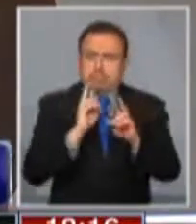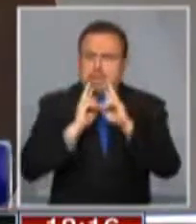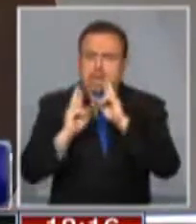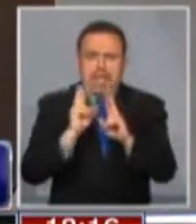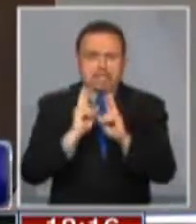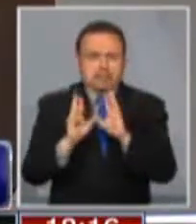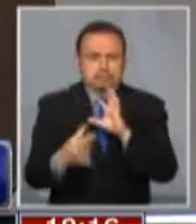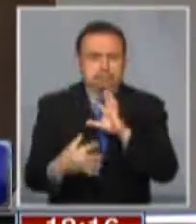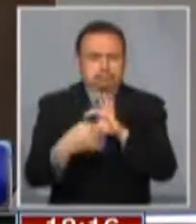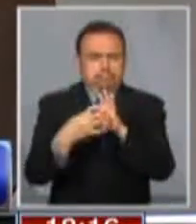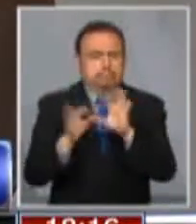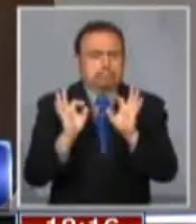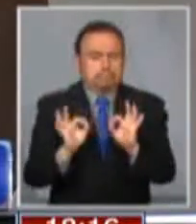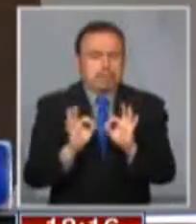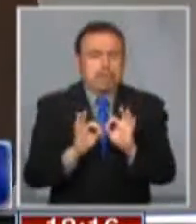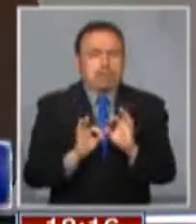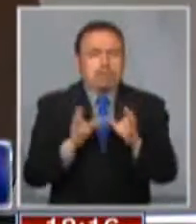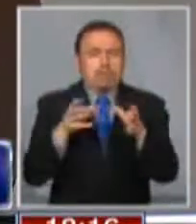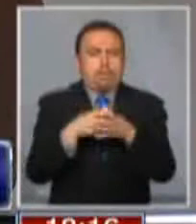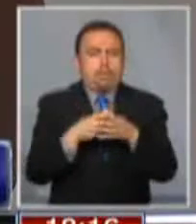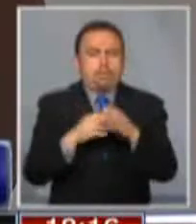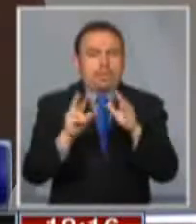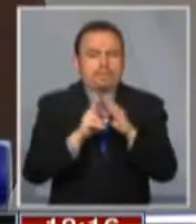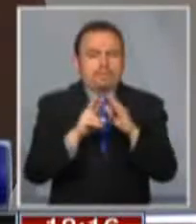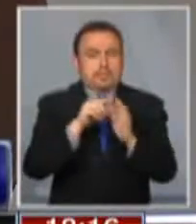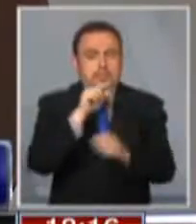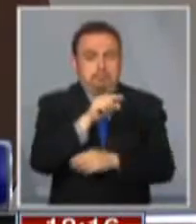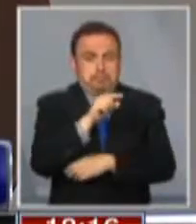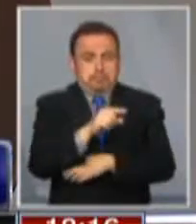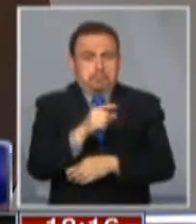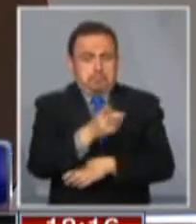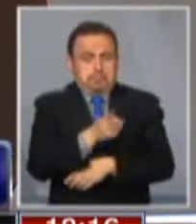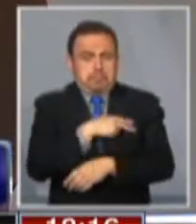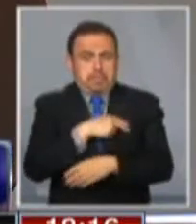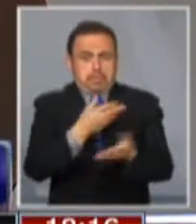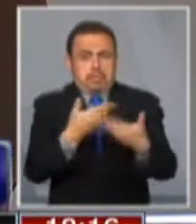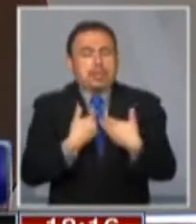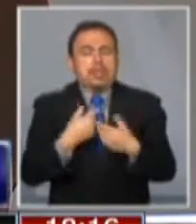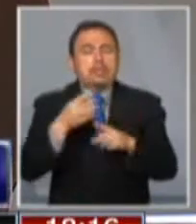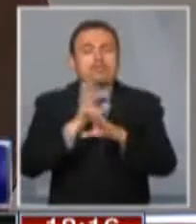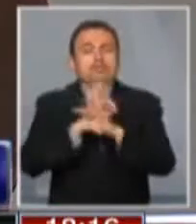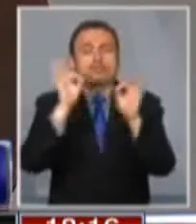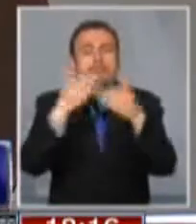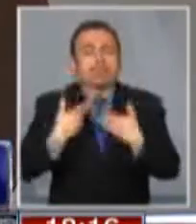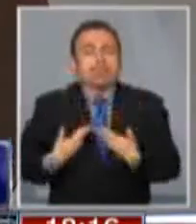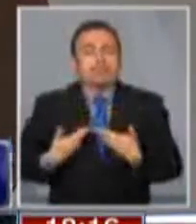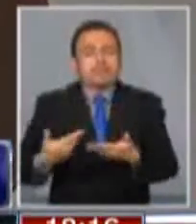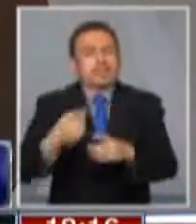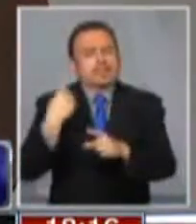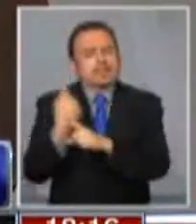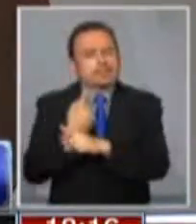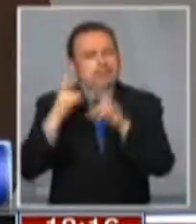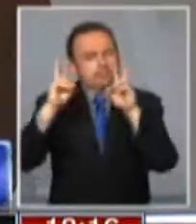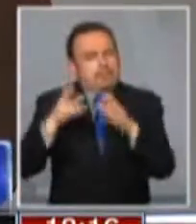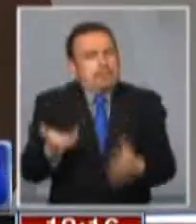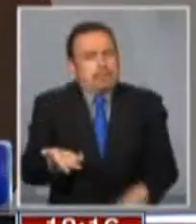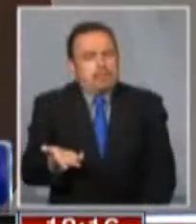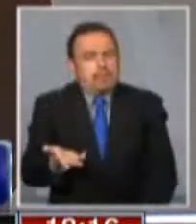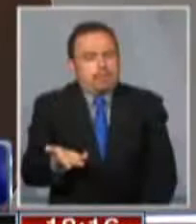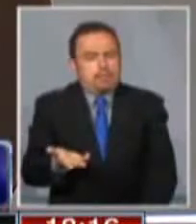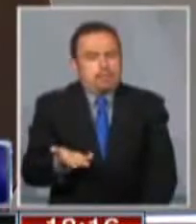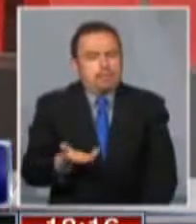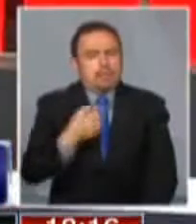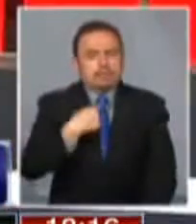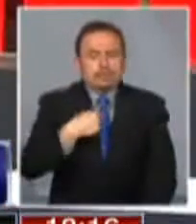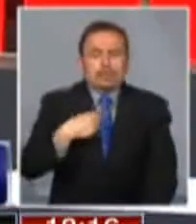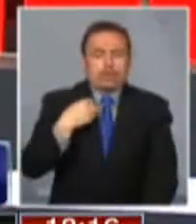siempre. Como te comenté, incluso nos han premiado. Pero no se nos invitó a conversar sobre este tema. Es un tema que... Porque yo he